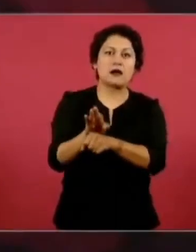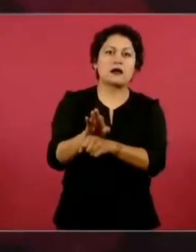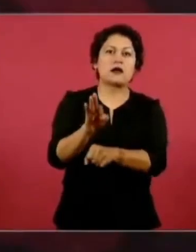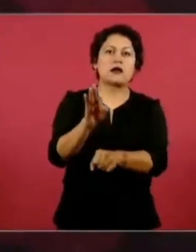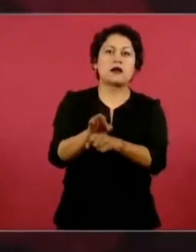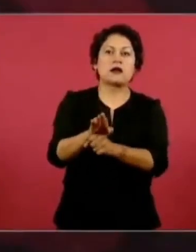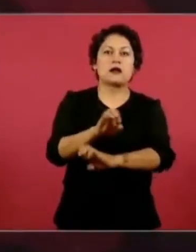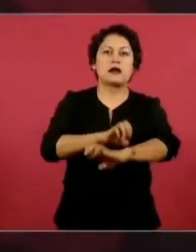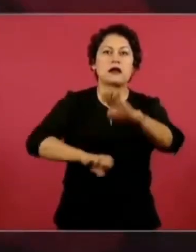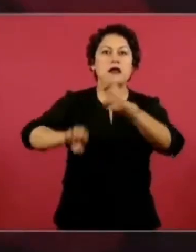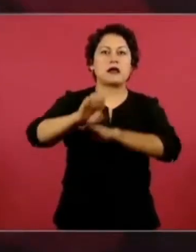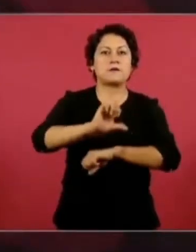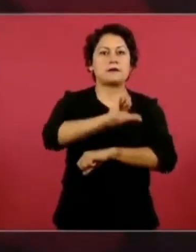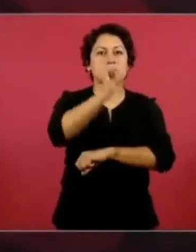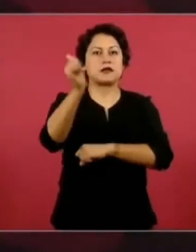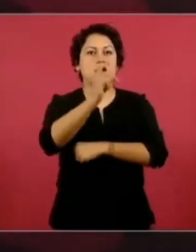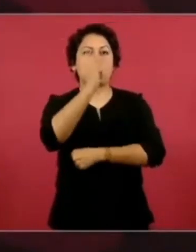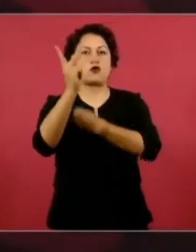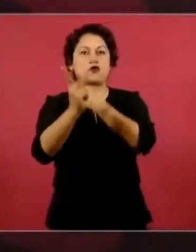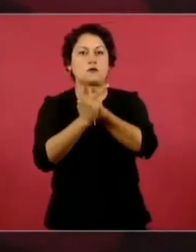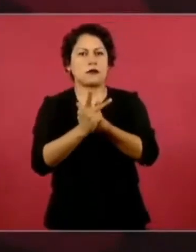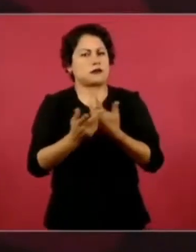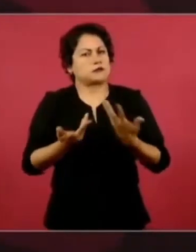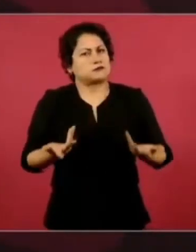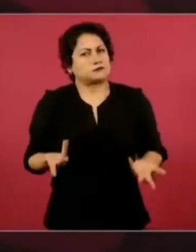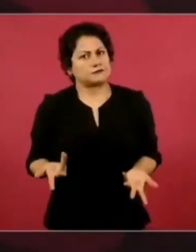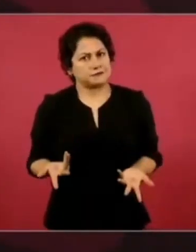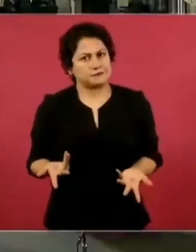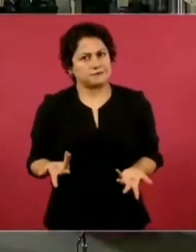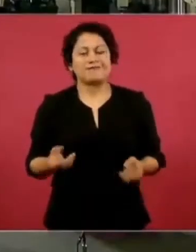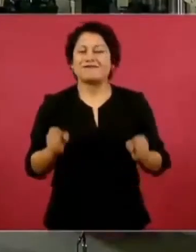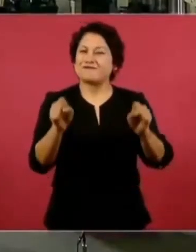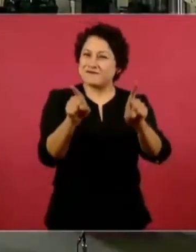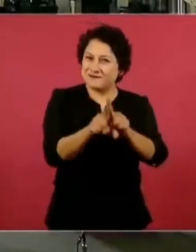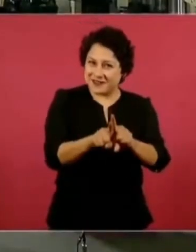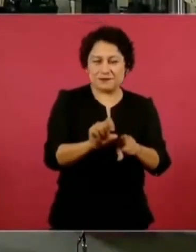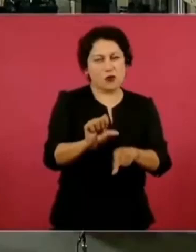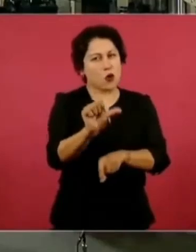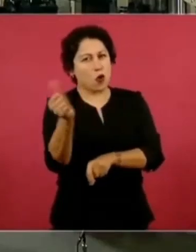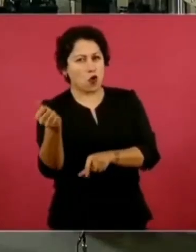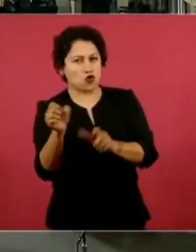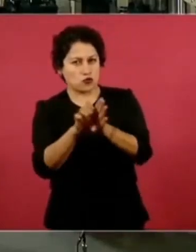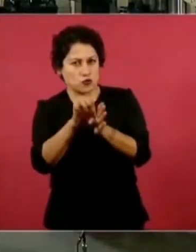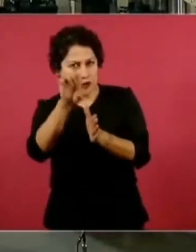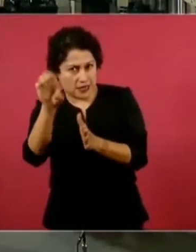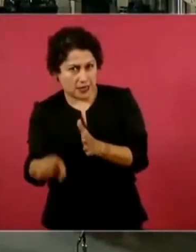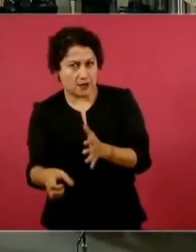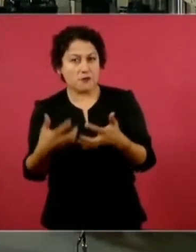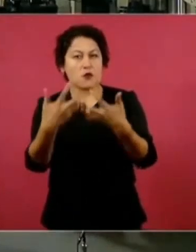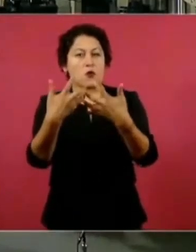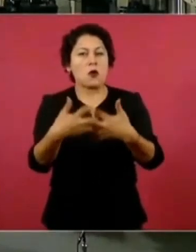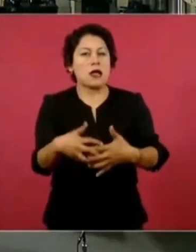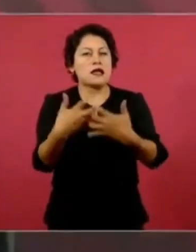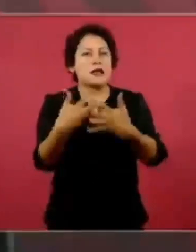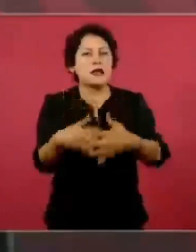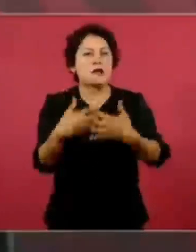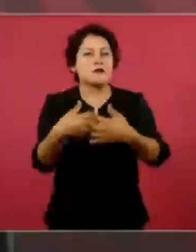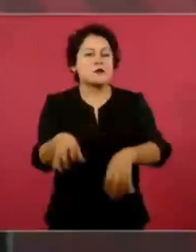Por ejemplo, en el caso de la industria eléctrica, eso es lo que hay en el fondo también.